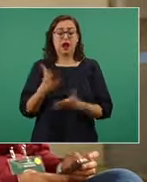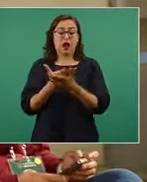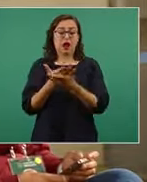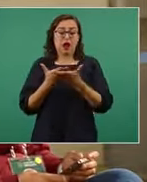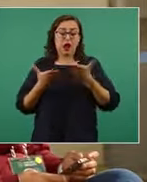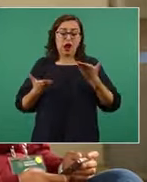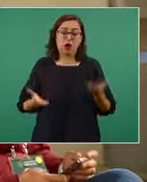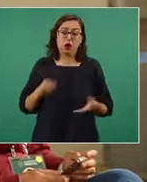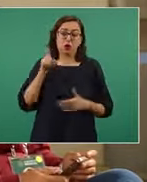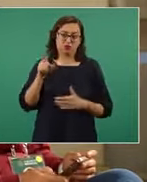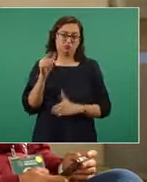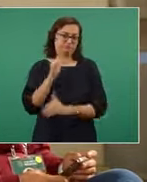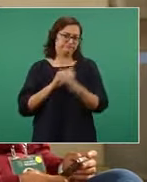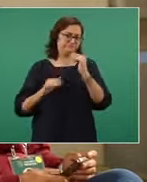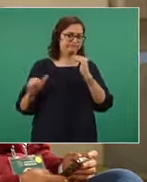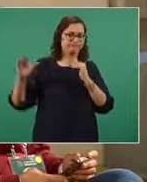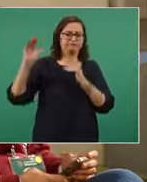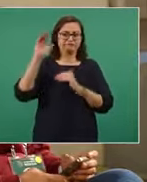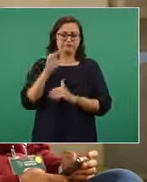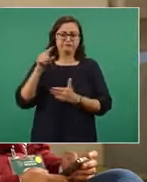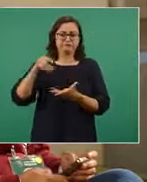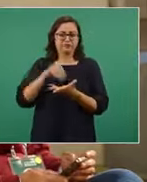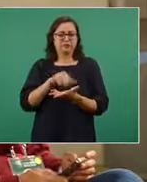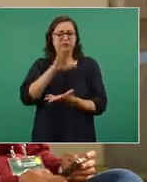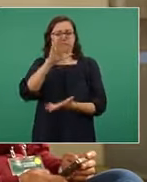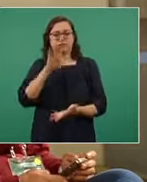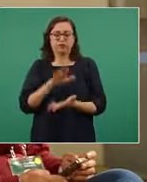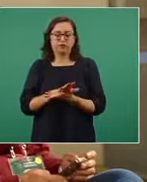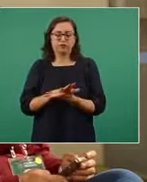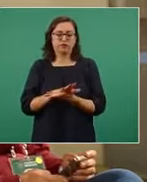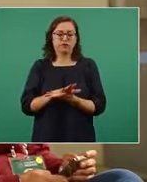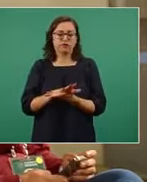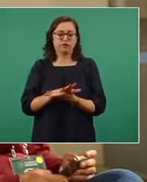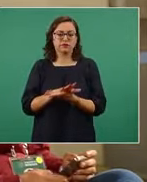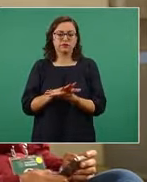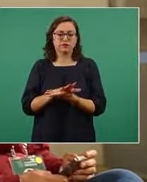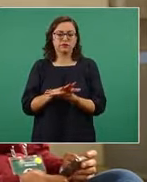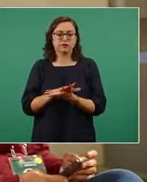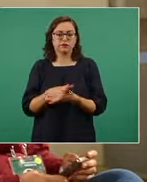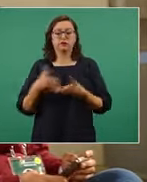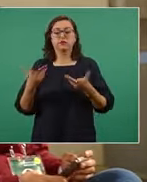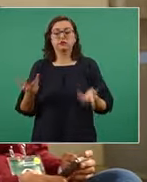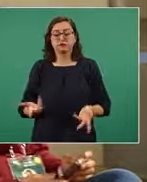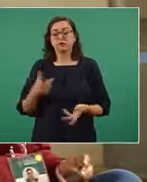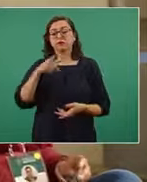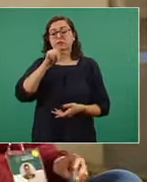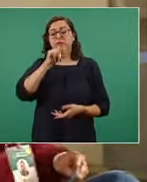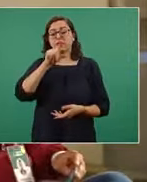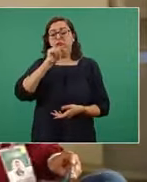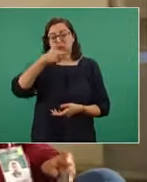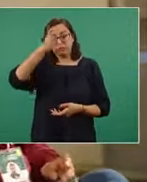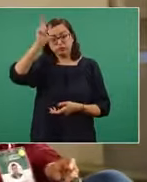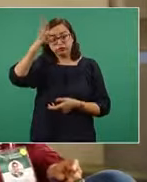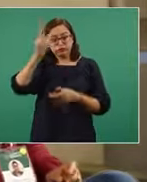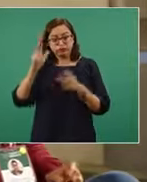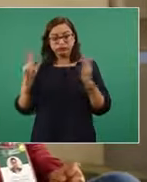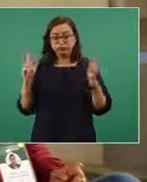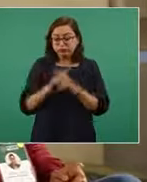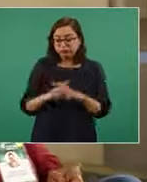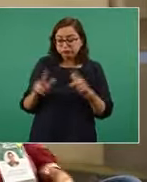constitucional del país, en la cual se establece, entre otros, que si bien las peleas de gallos son expresión